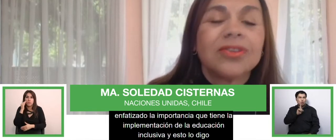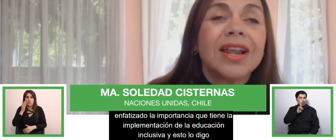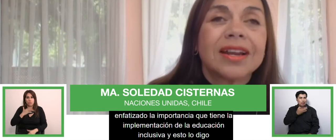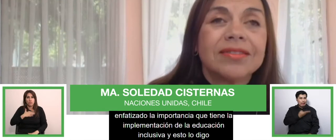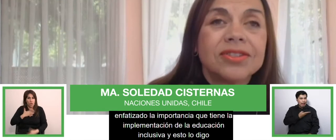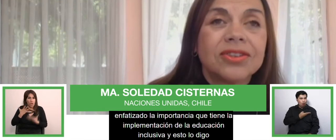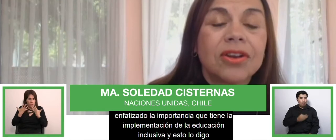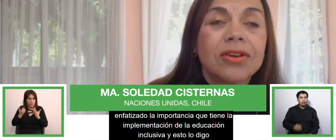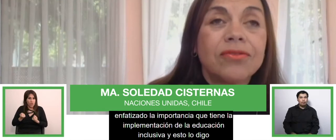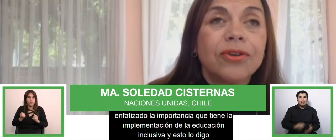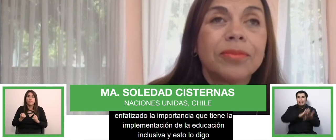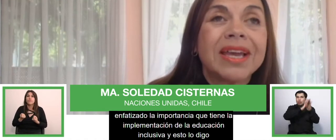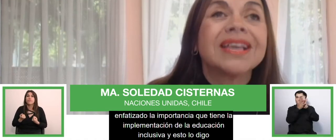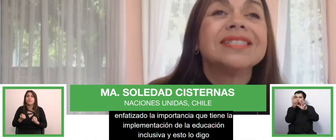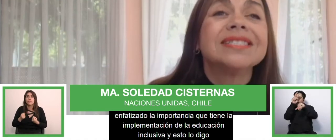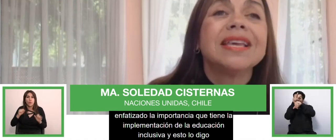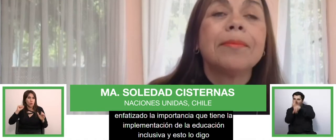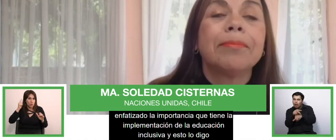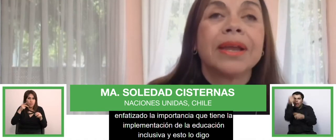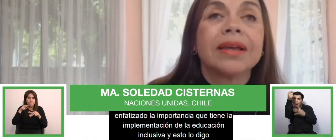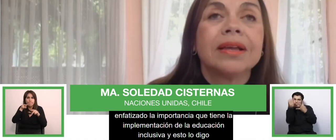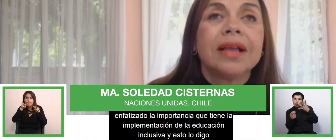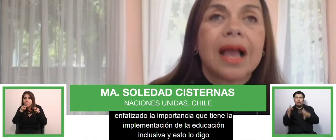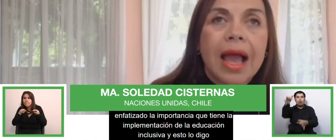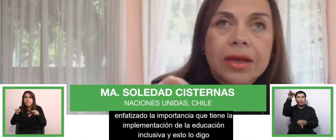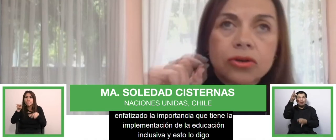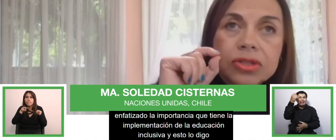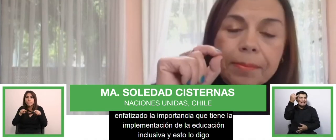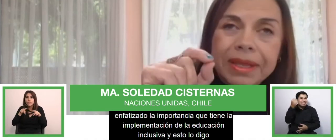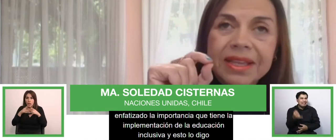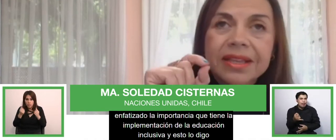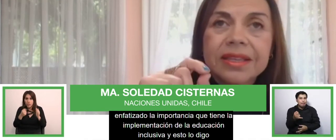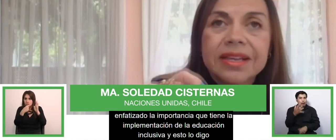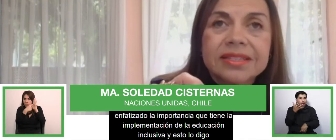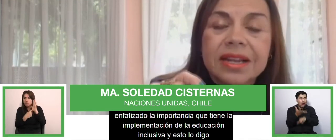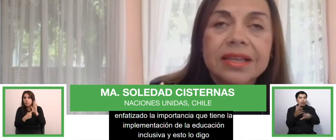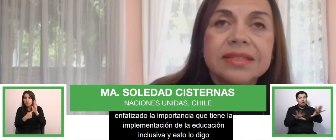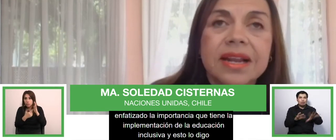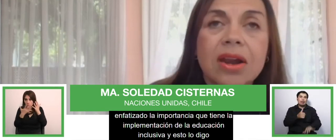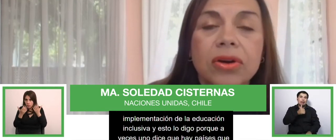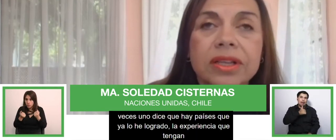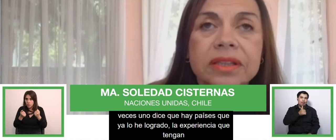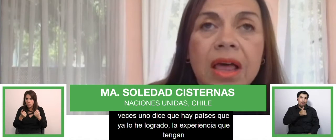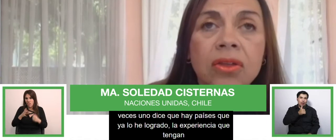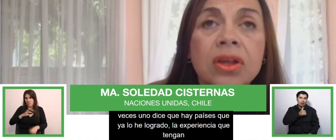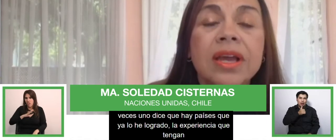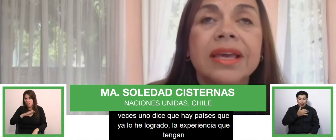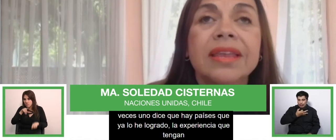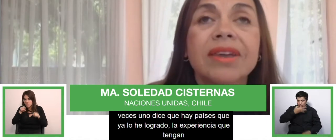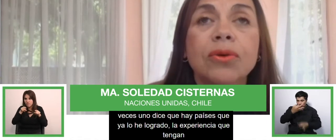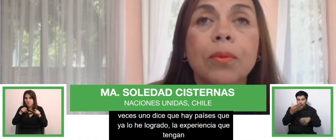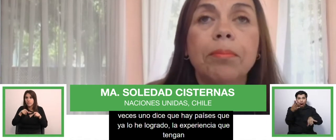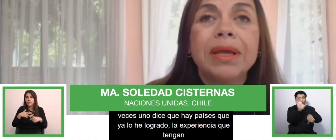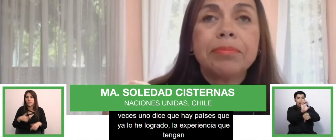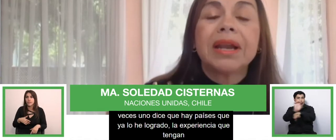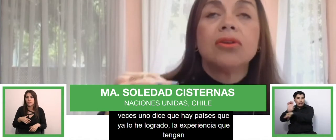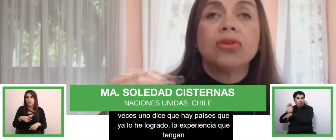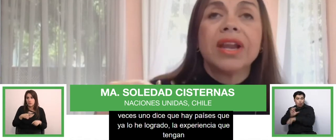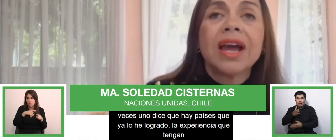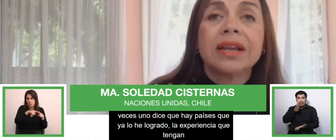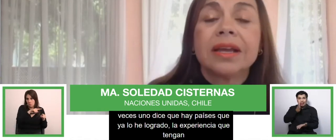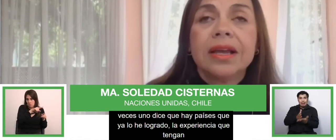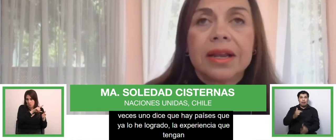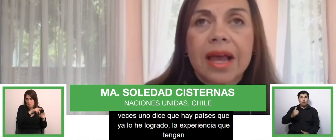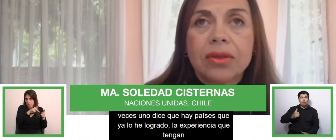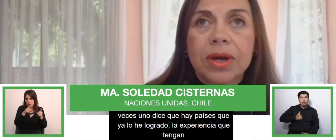toda la revisión de los informes es que siempre hay cosas pendientes que se le dicen a los estados que deben cumplir para